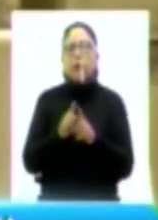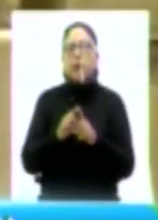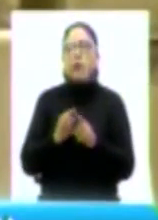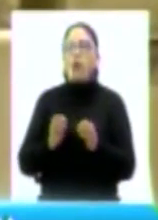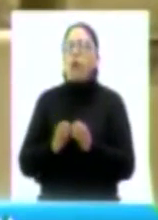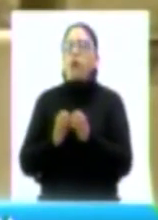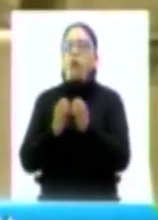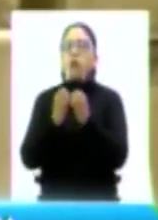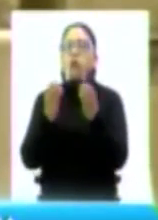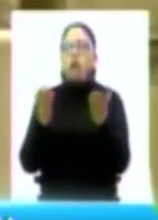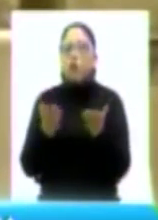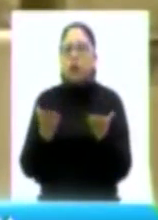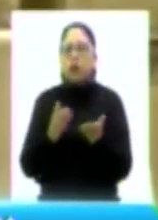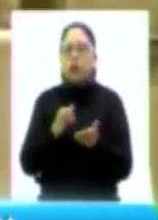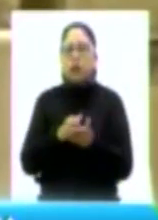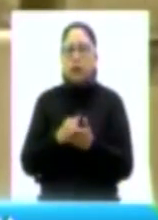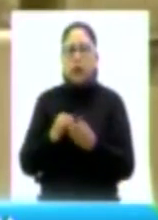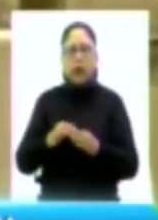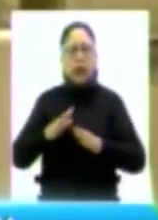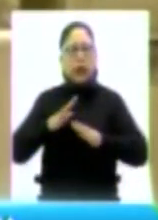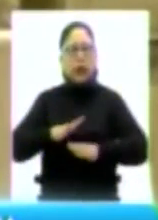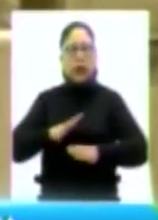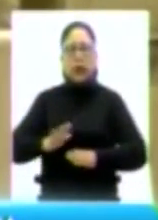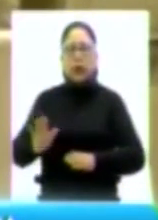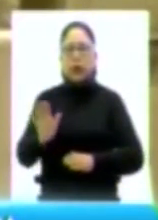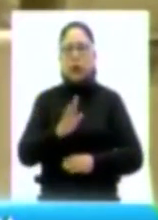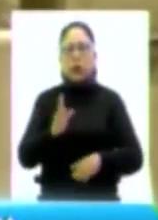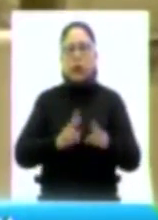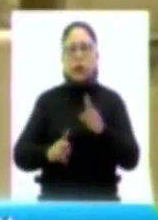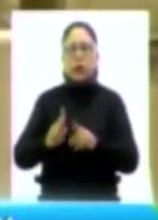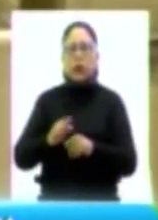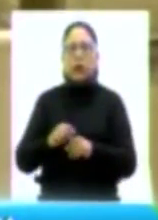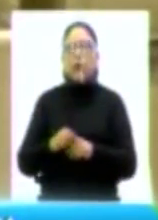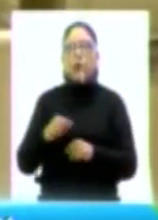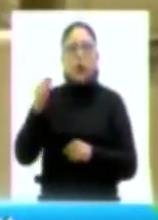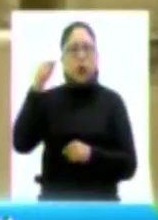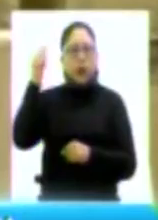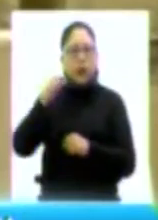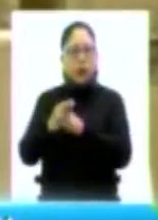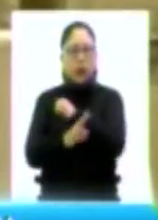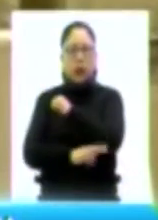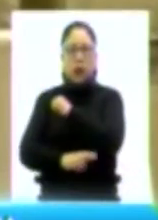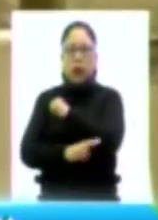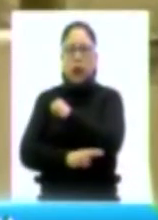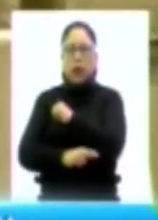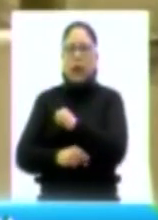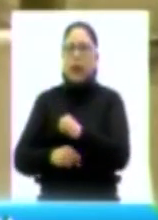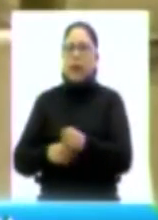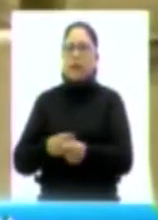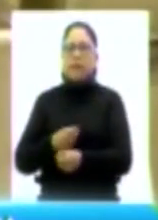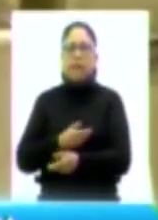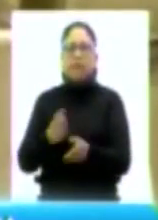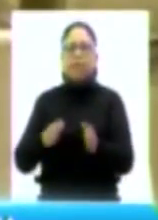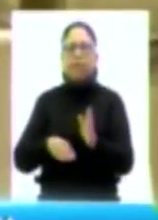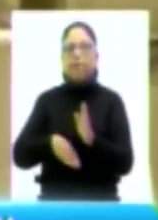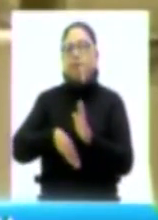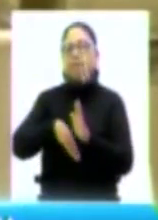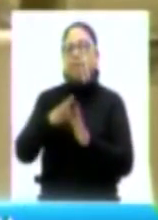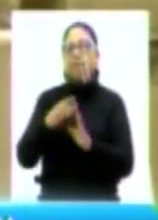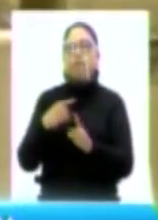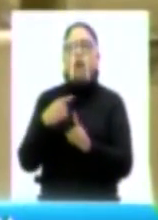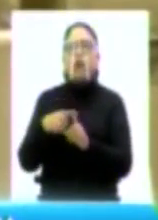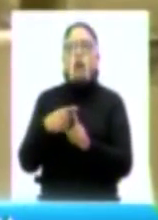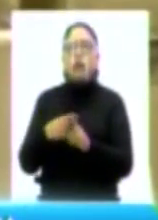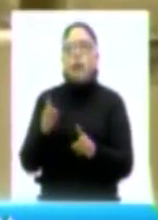para que todos podamos tener la tranquilidad de que todo el esfuerzo que está haciendo el gobierno nacional redite en aspectos positivos para la